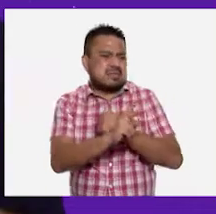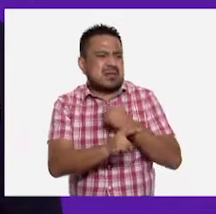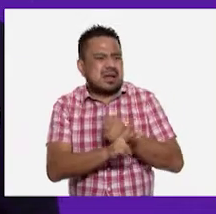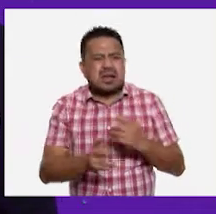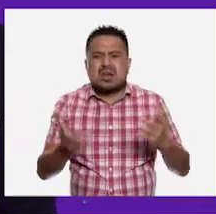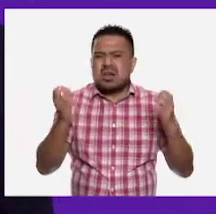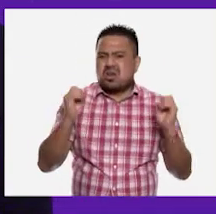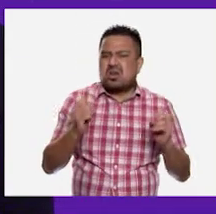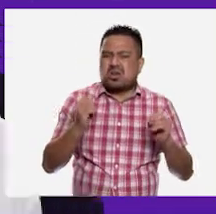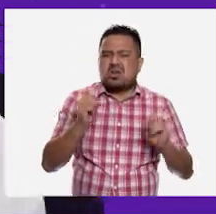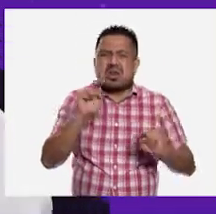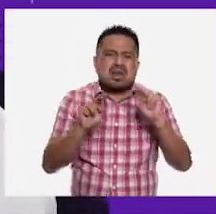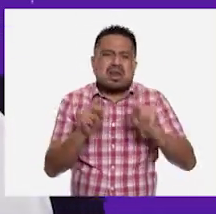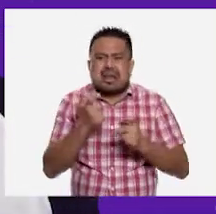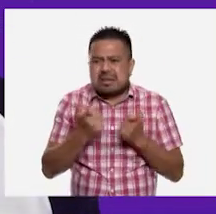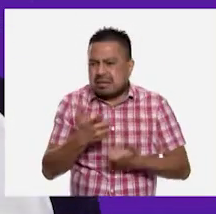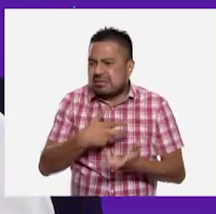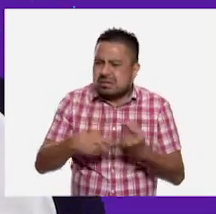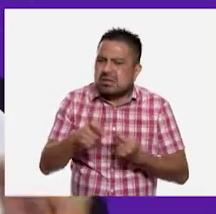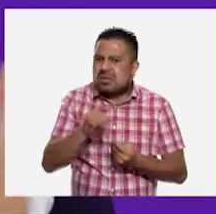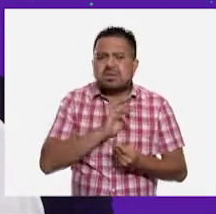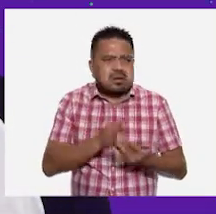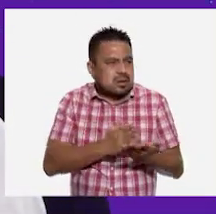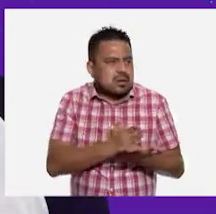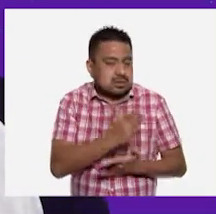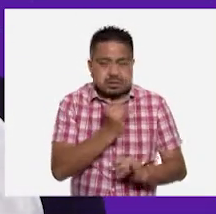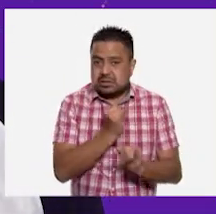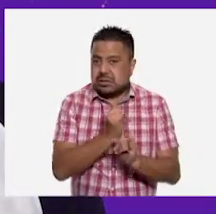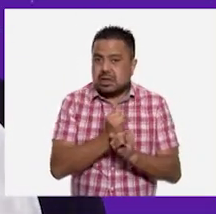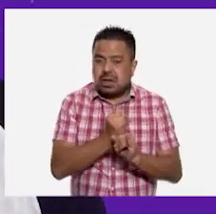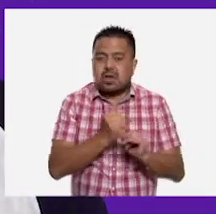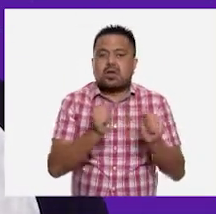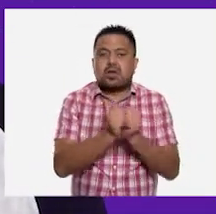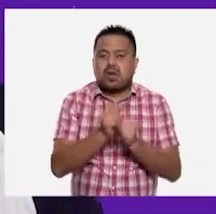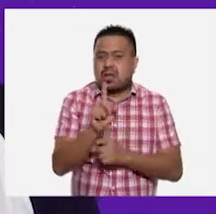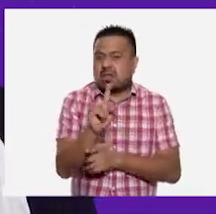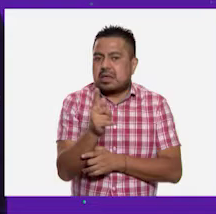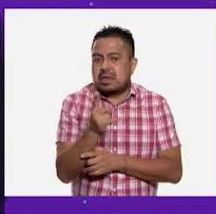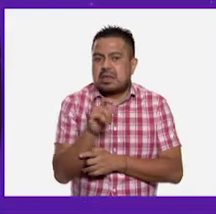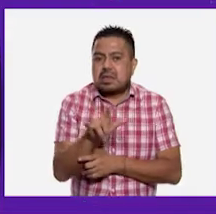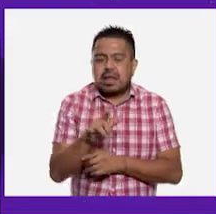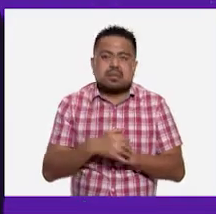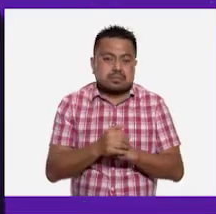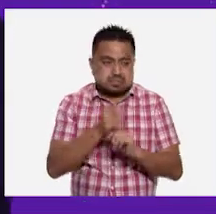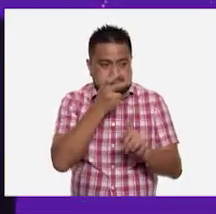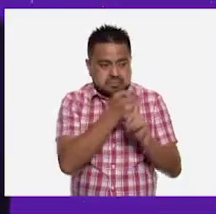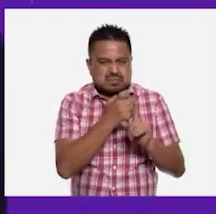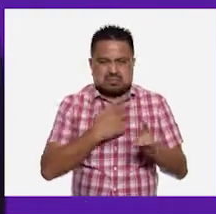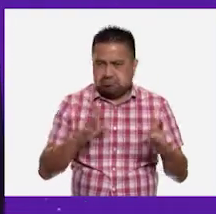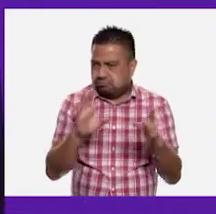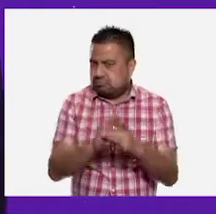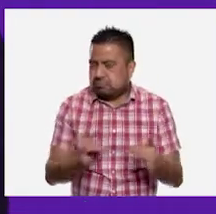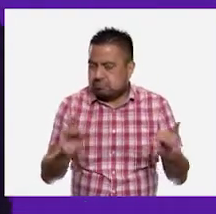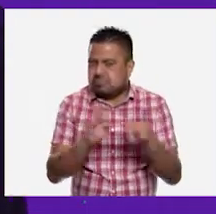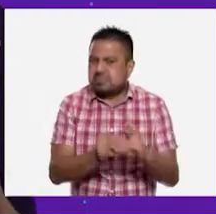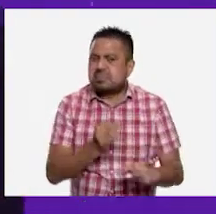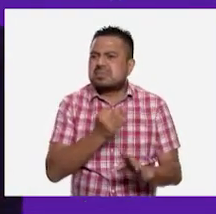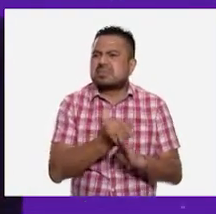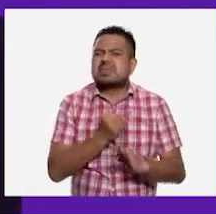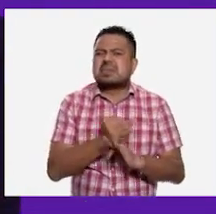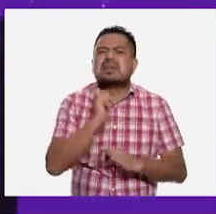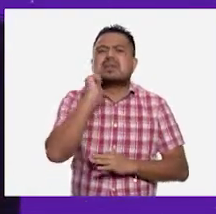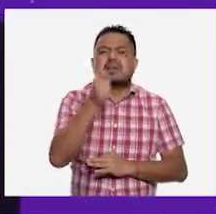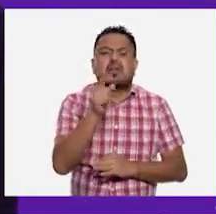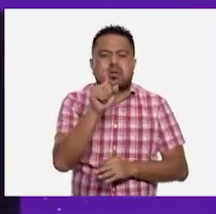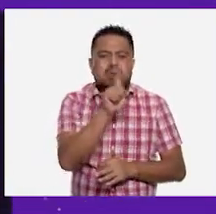o condición social, puedan tener acceso a Internet y a los medios digitales. A esto nos referimos precisamente cuando hablamos